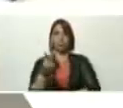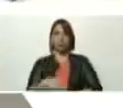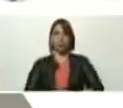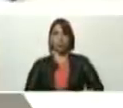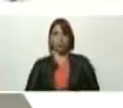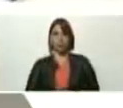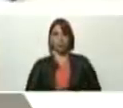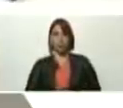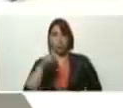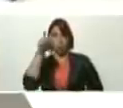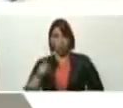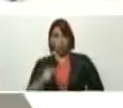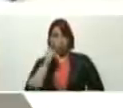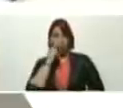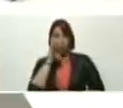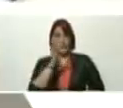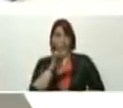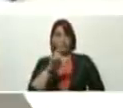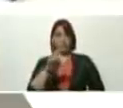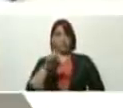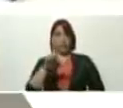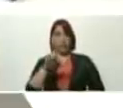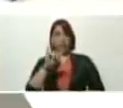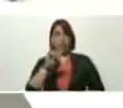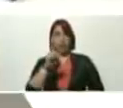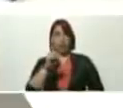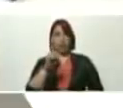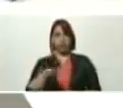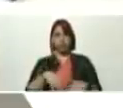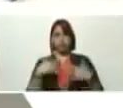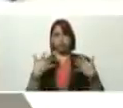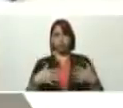Félix Plasencia va a tremendas responsabilidades en un